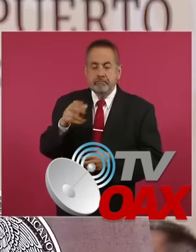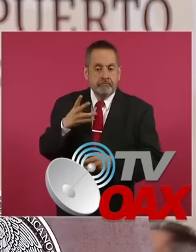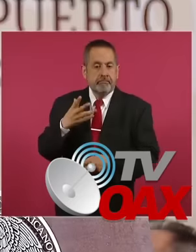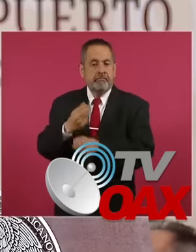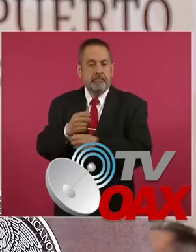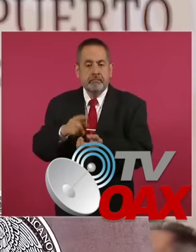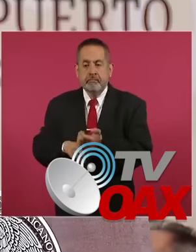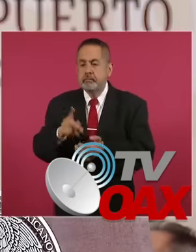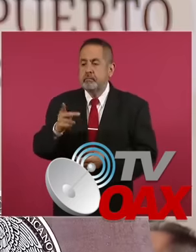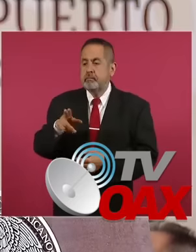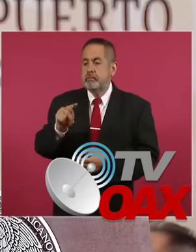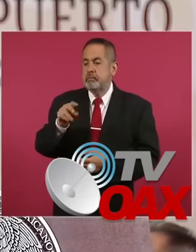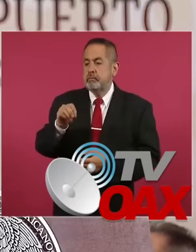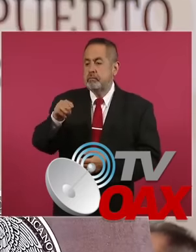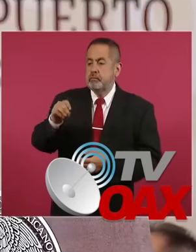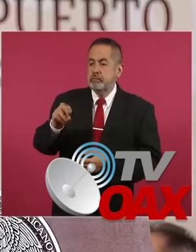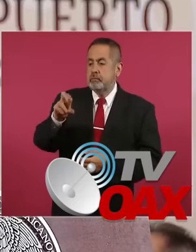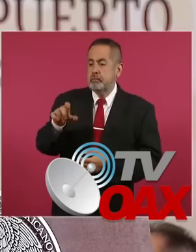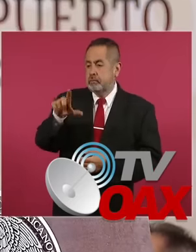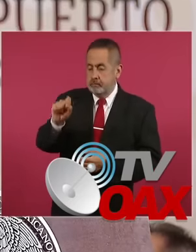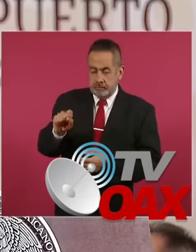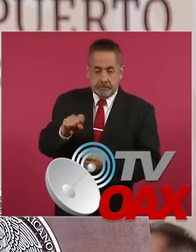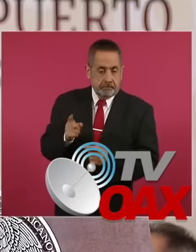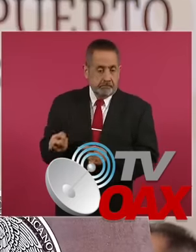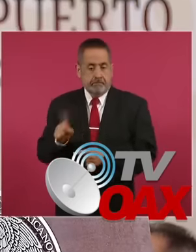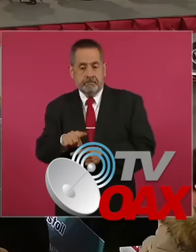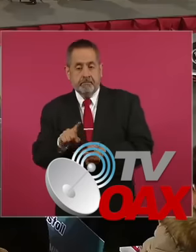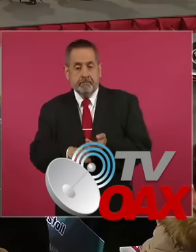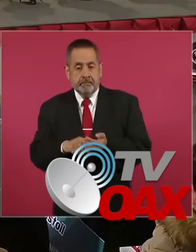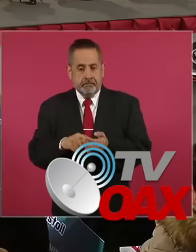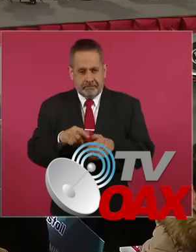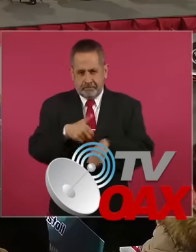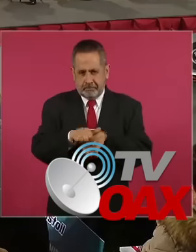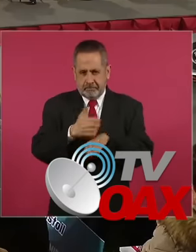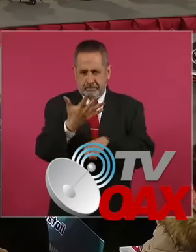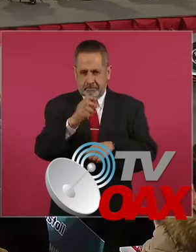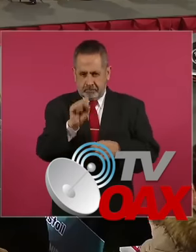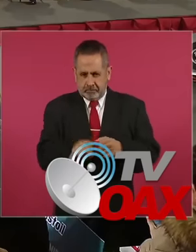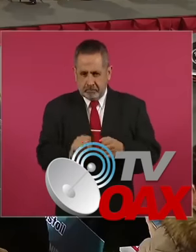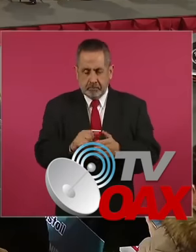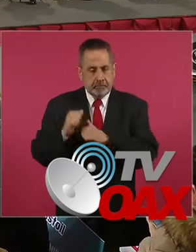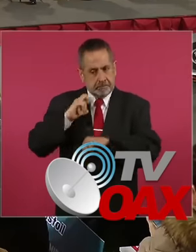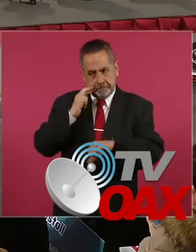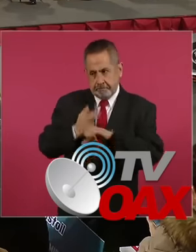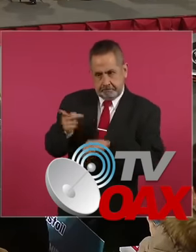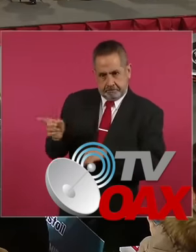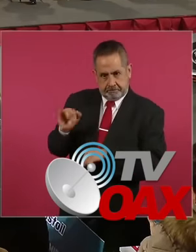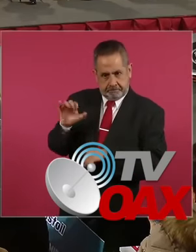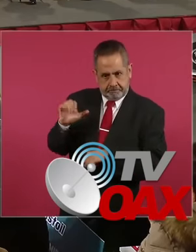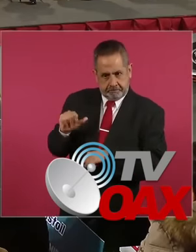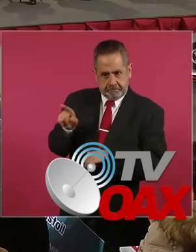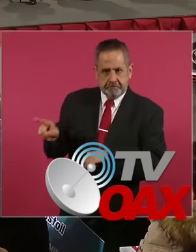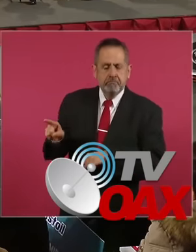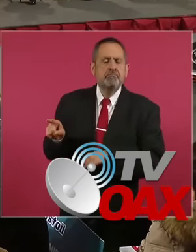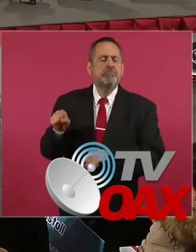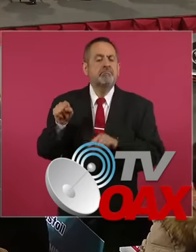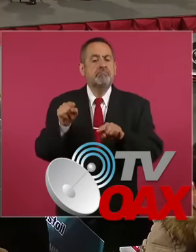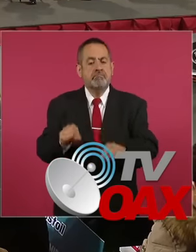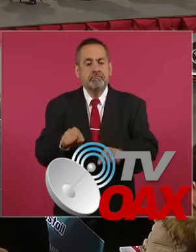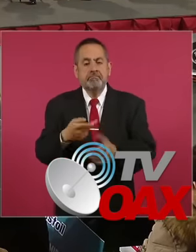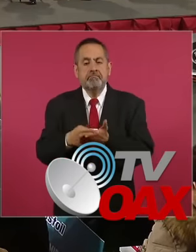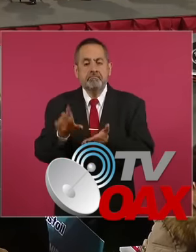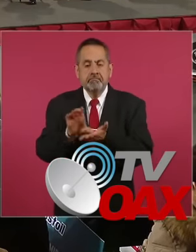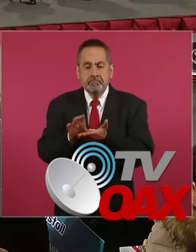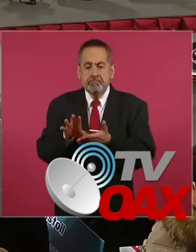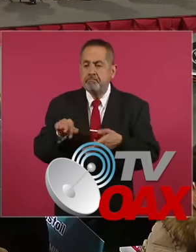Puerto Morelos, y 2.3 kilómetros del tramo 5 Sur a cargo del consorcio ICA, además de la estación Playa del